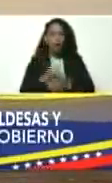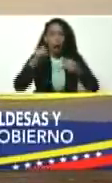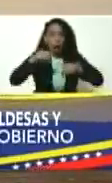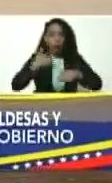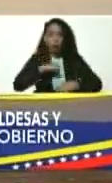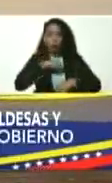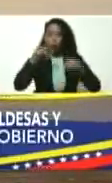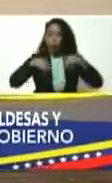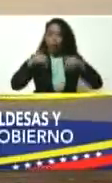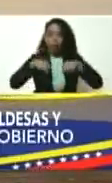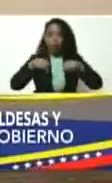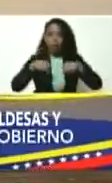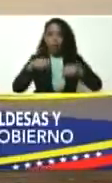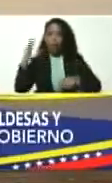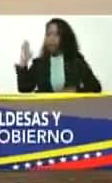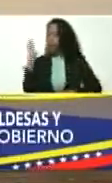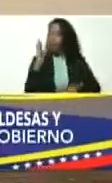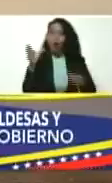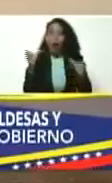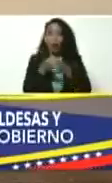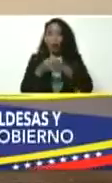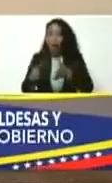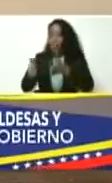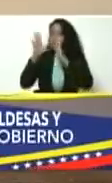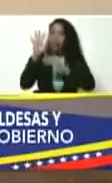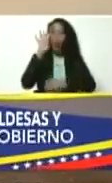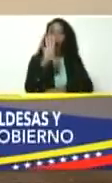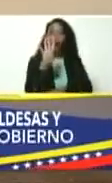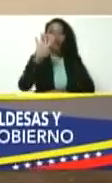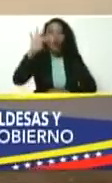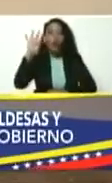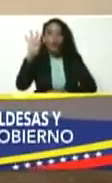estamos no vinimos al cuartel de la montaña